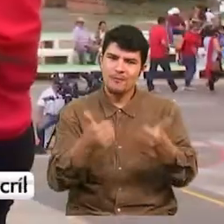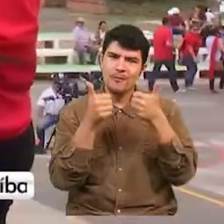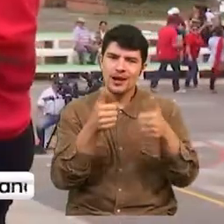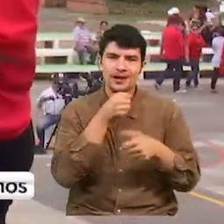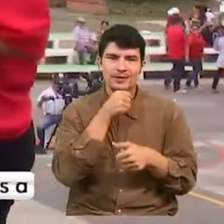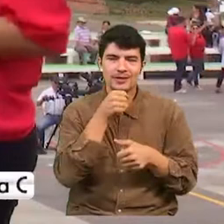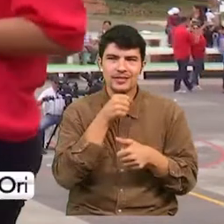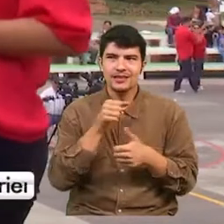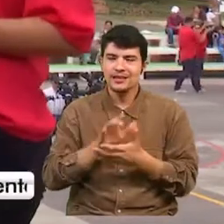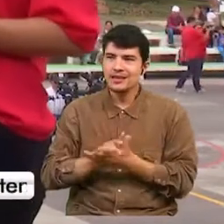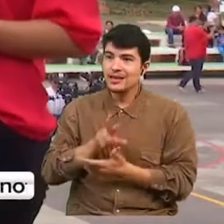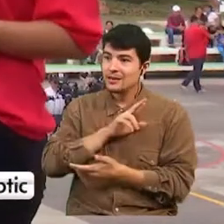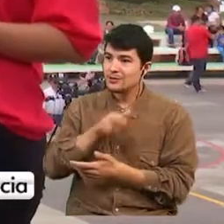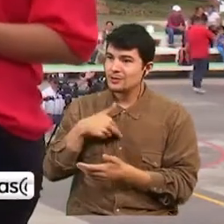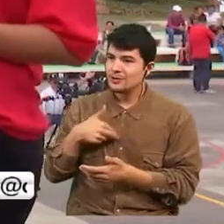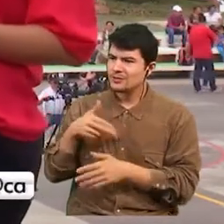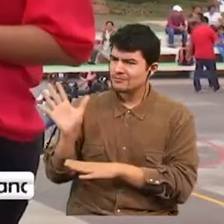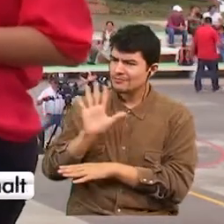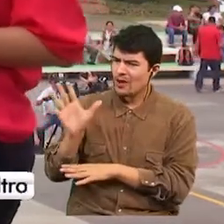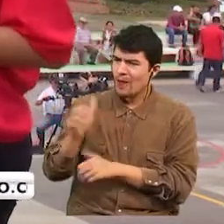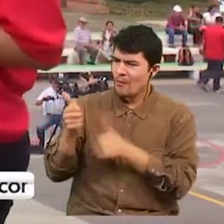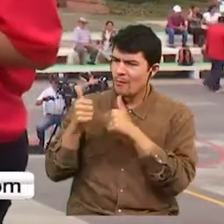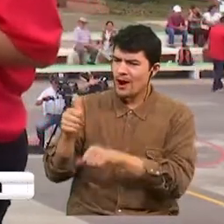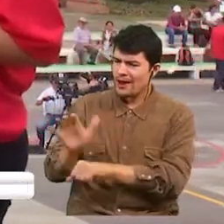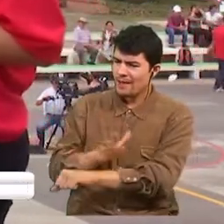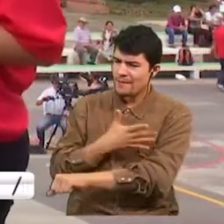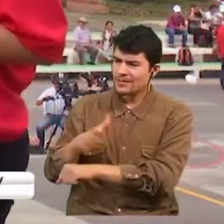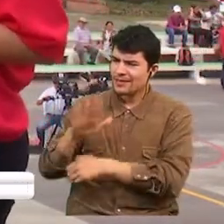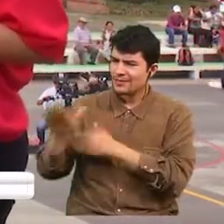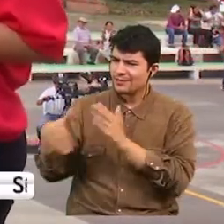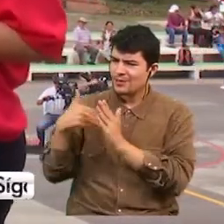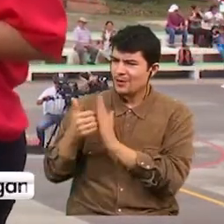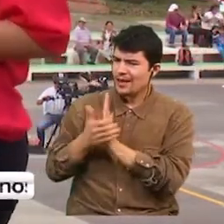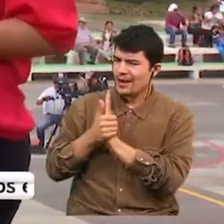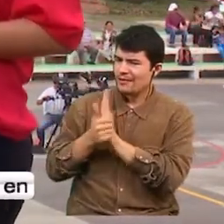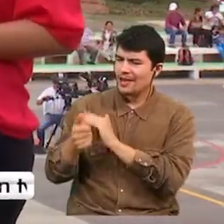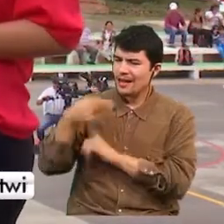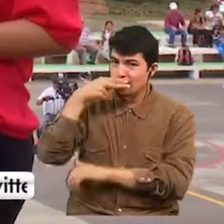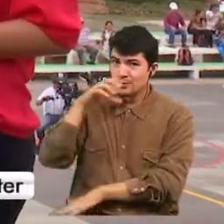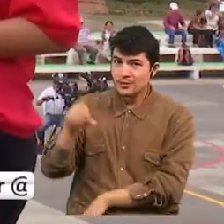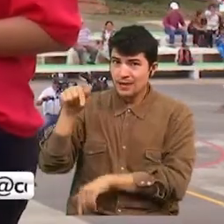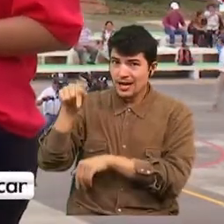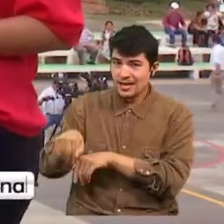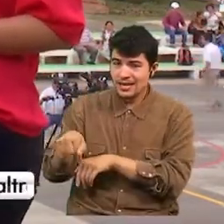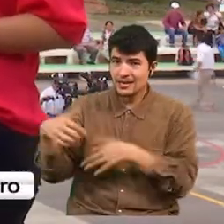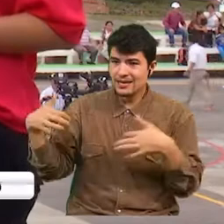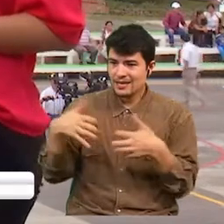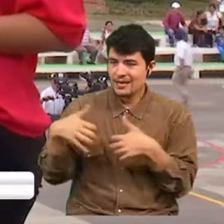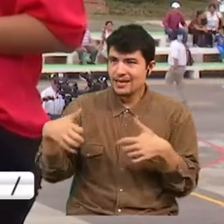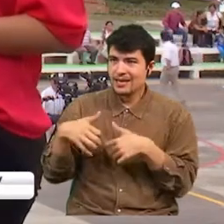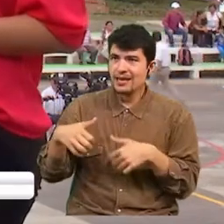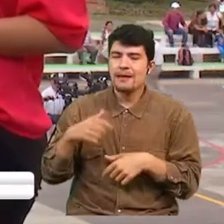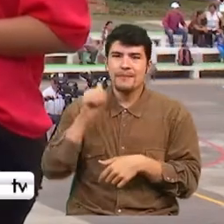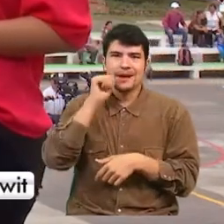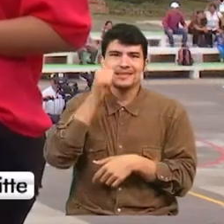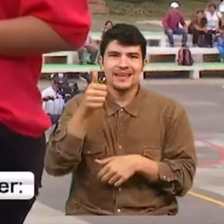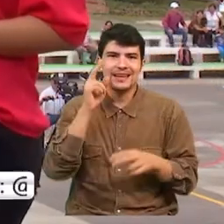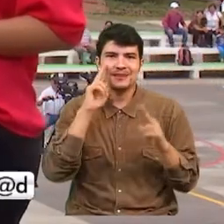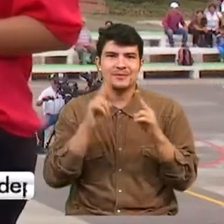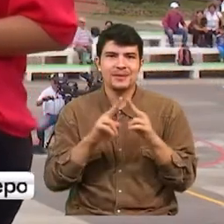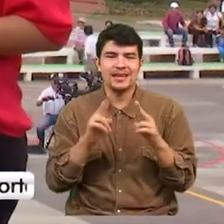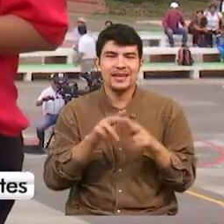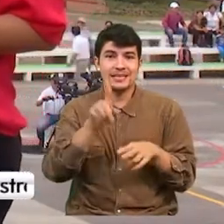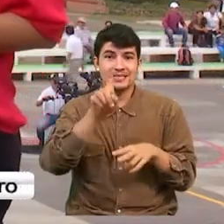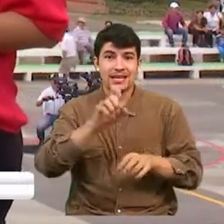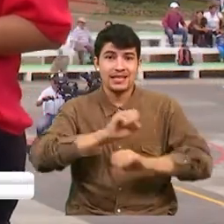tal si nos despedimos con buena música, con todo el talento de los niños veleños en esta emisión principal? Nos vemos mañana a las 6 de